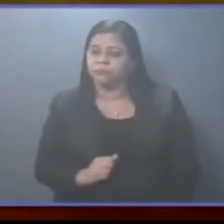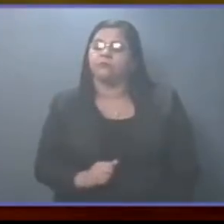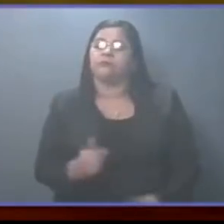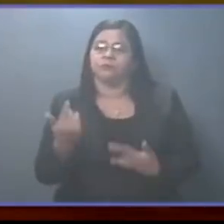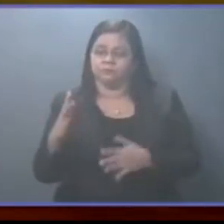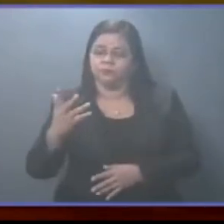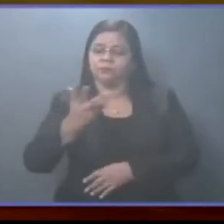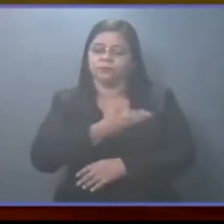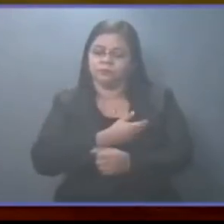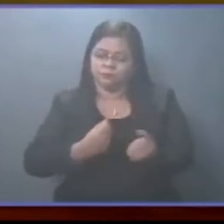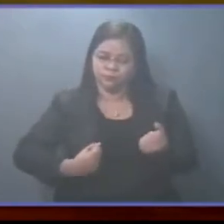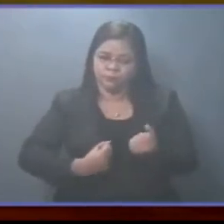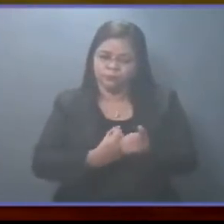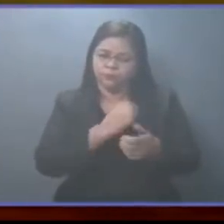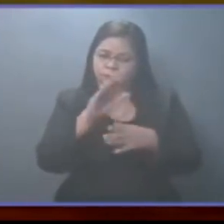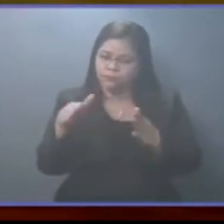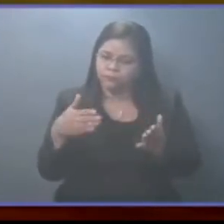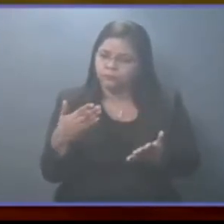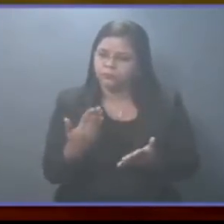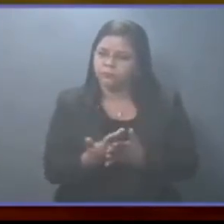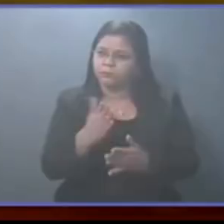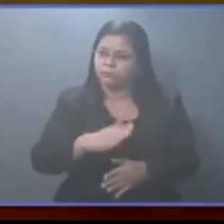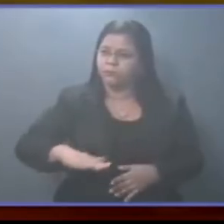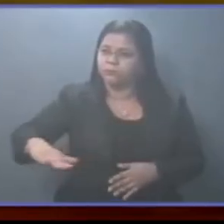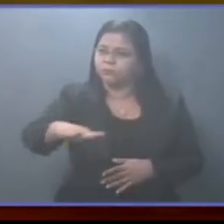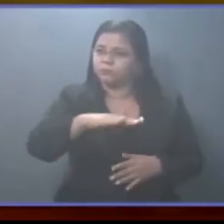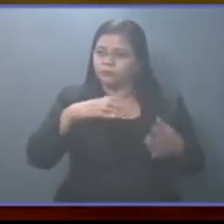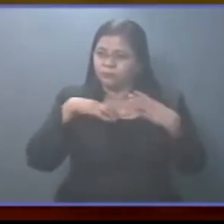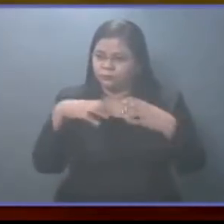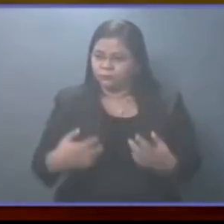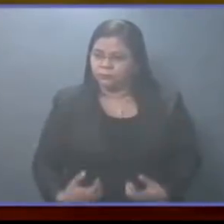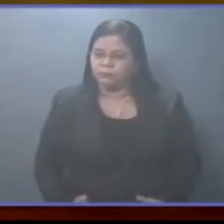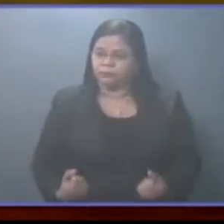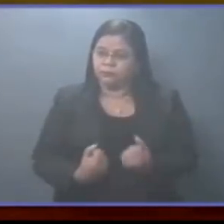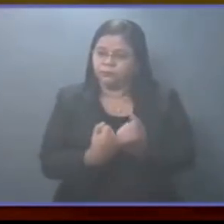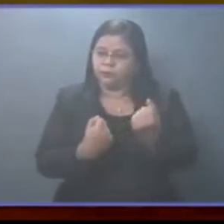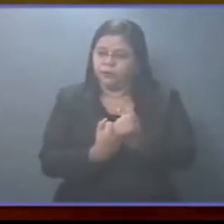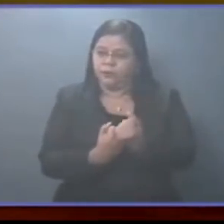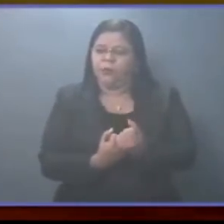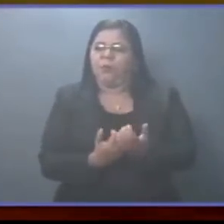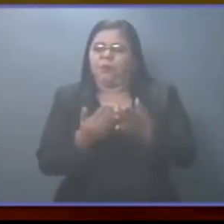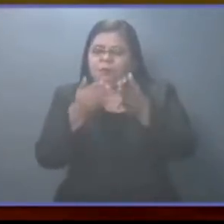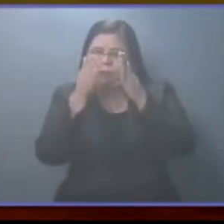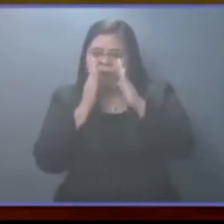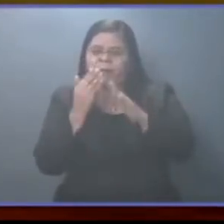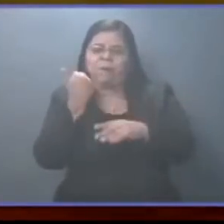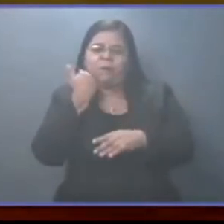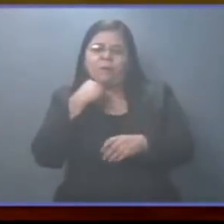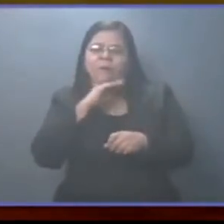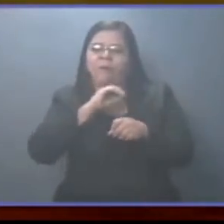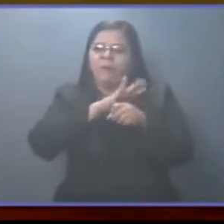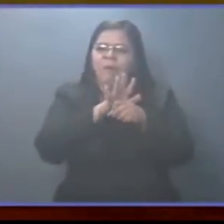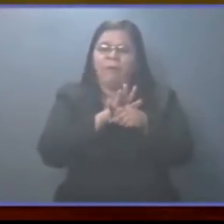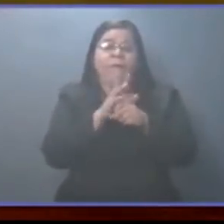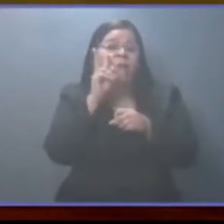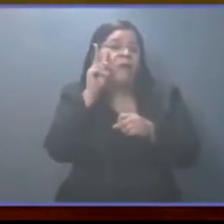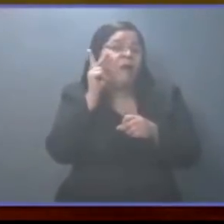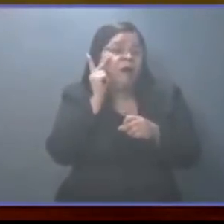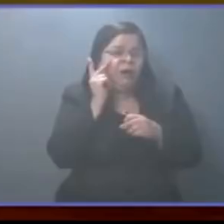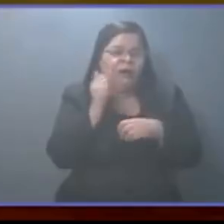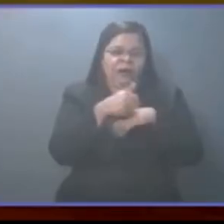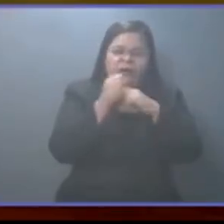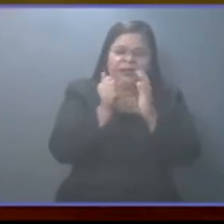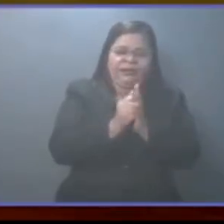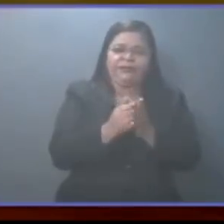reforzamos todos las áreas del estado para atender la pandemia eso quiere decir que esta asamblea